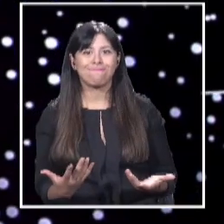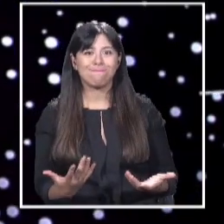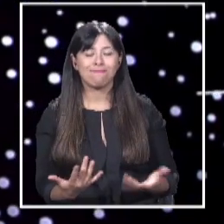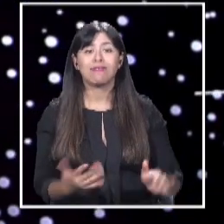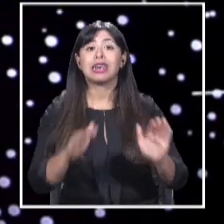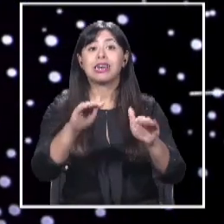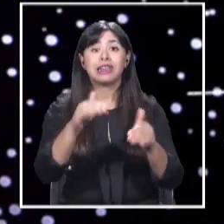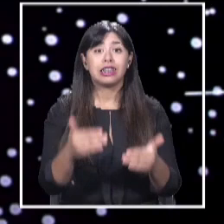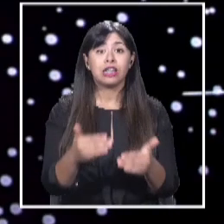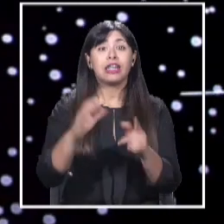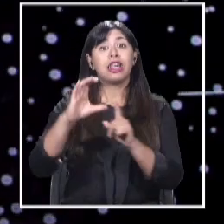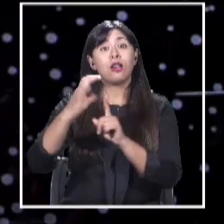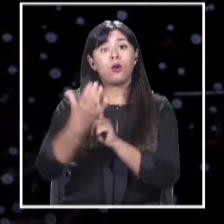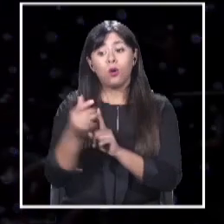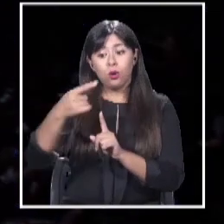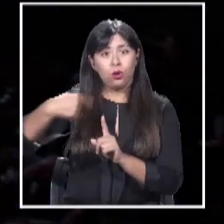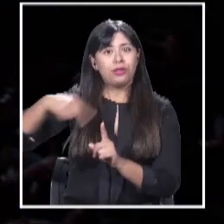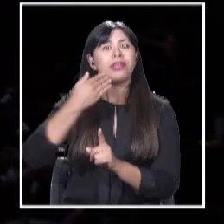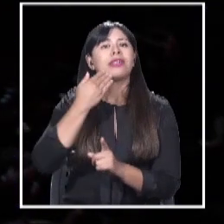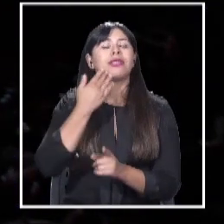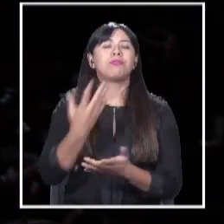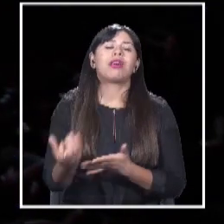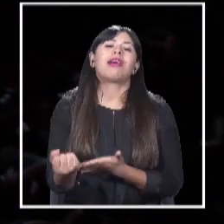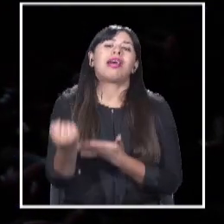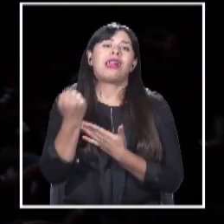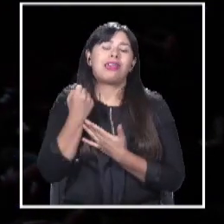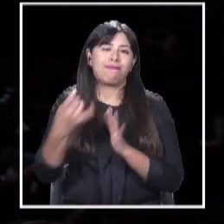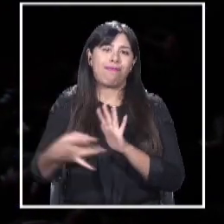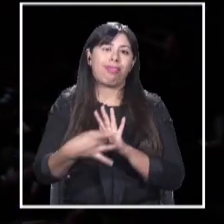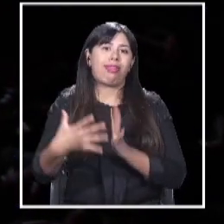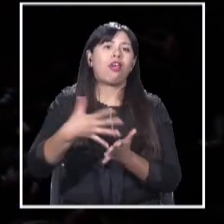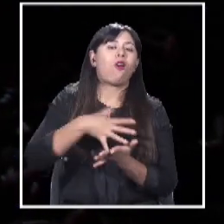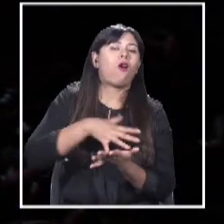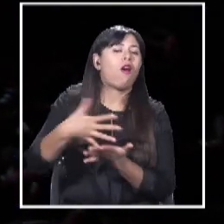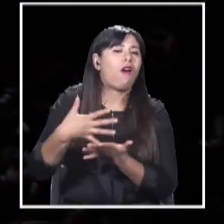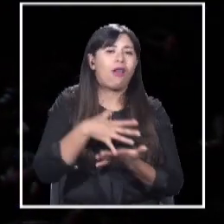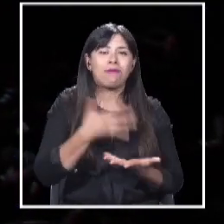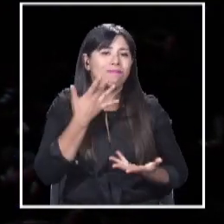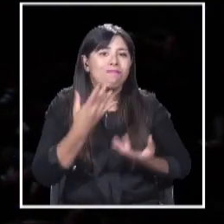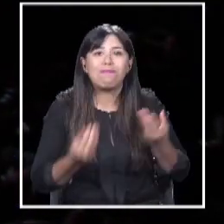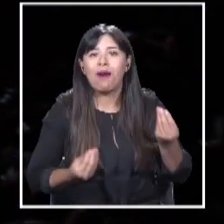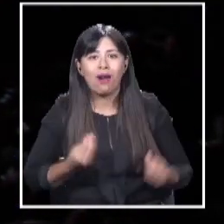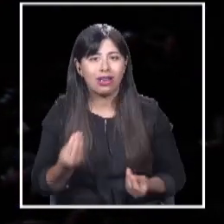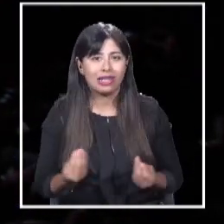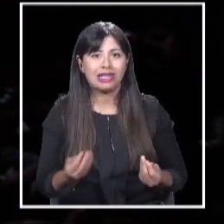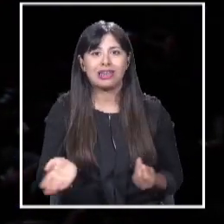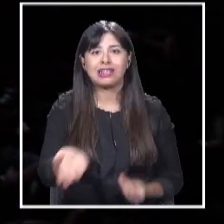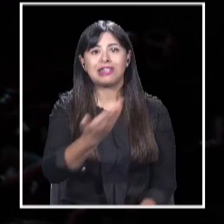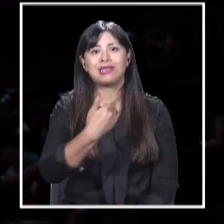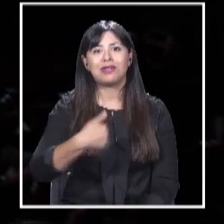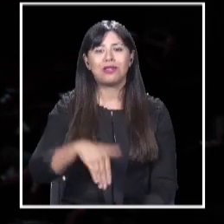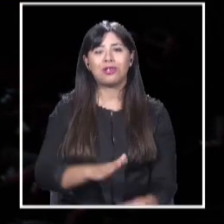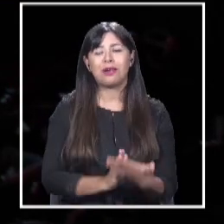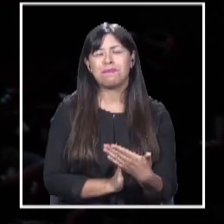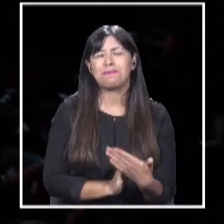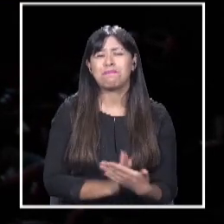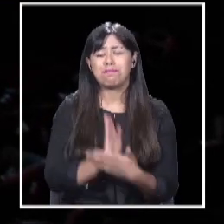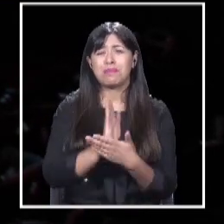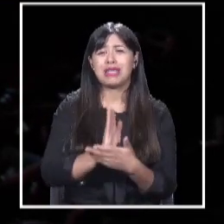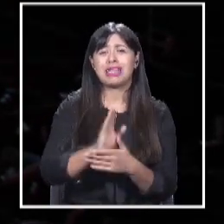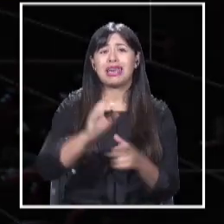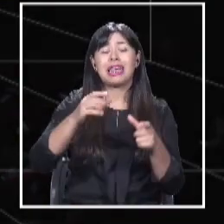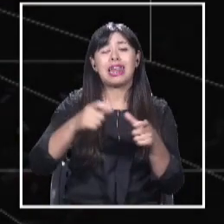la cultura ha favorecido esta vulnerabilidad porque sobre todo desde el momento en que, sobre todo a partir del